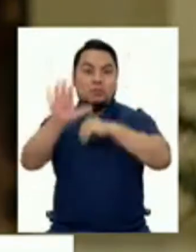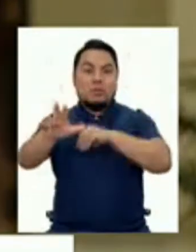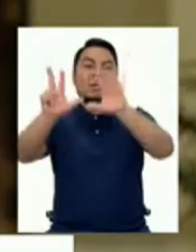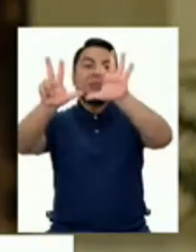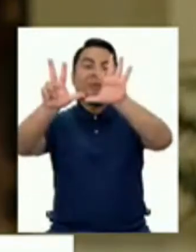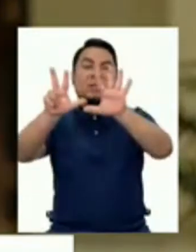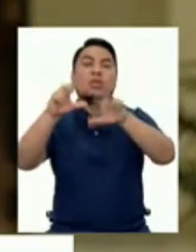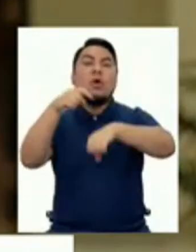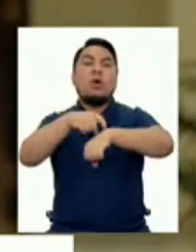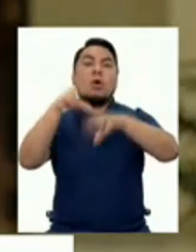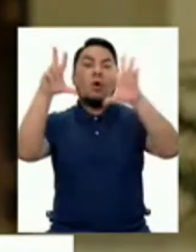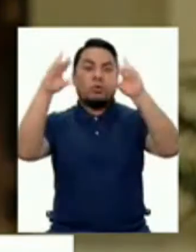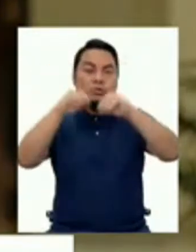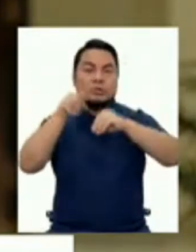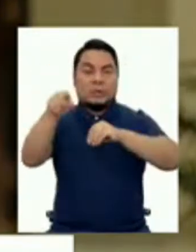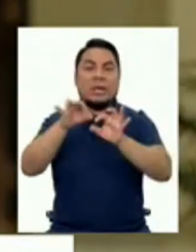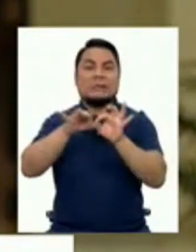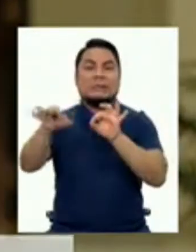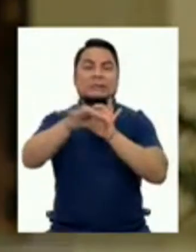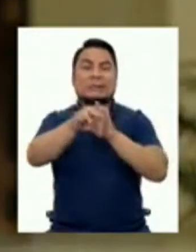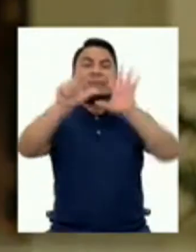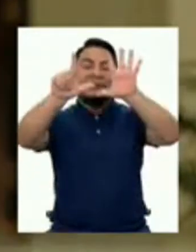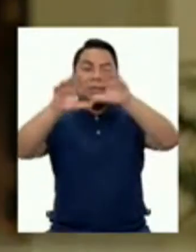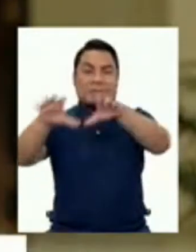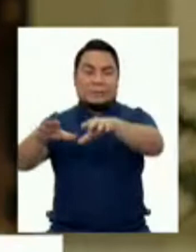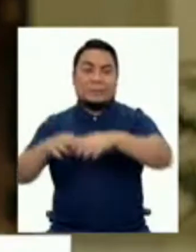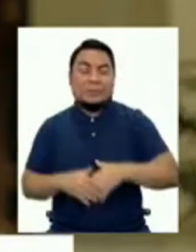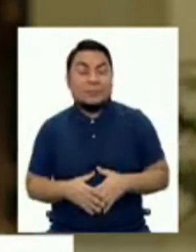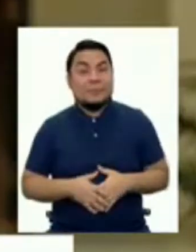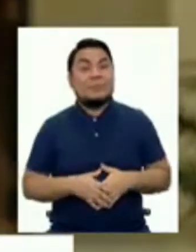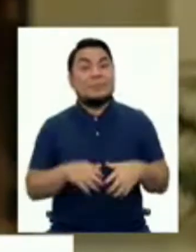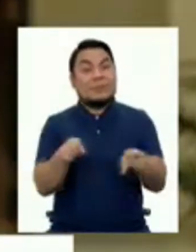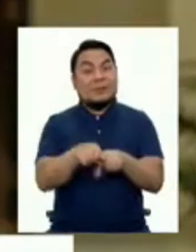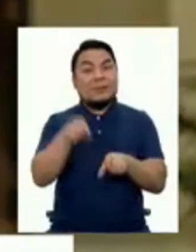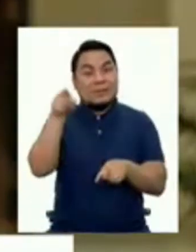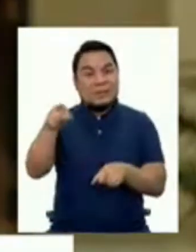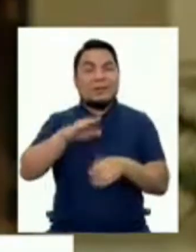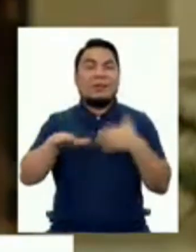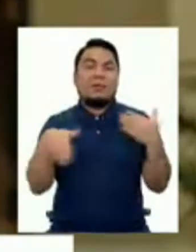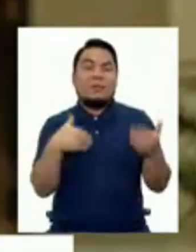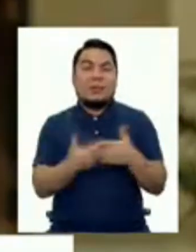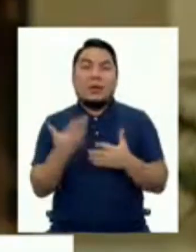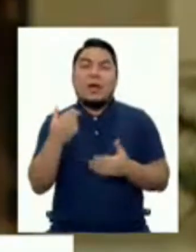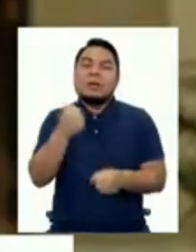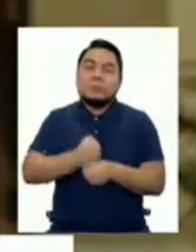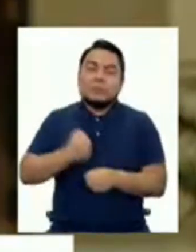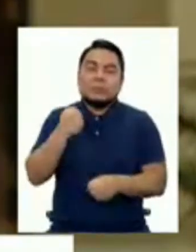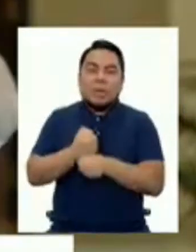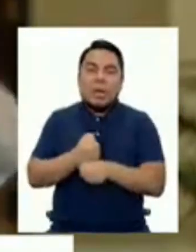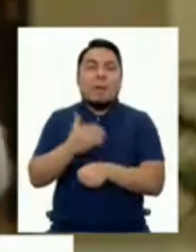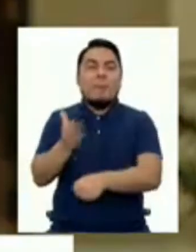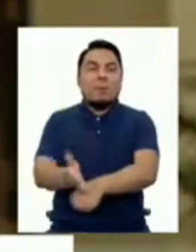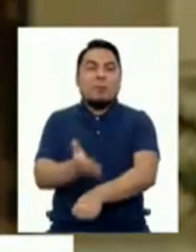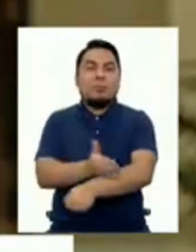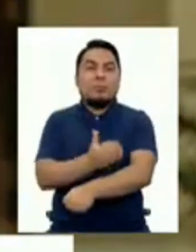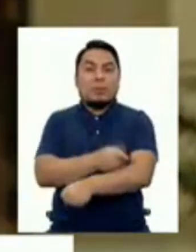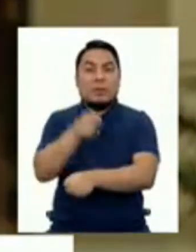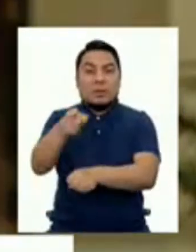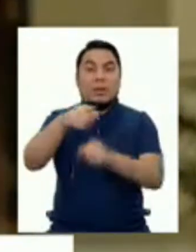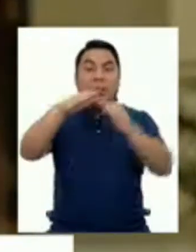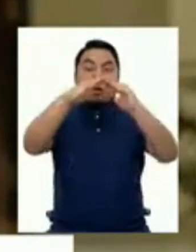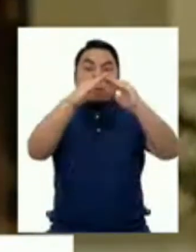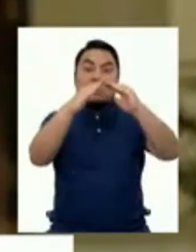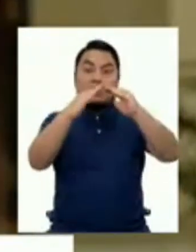7 regiones, hasta que logre contenerse el contagio y comience a moderarse y a disminuir como en el resto del país,